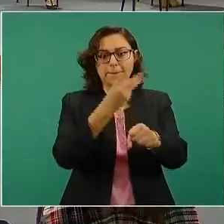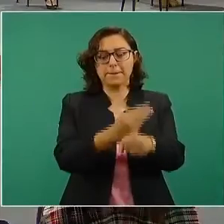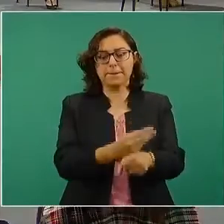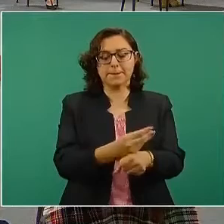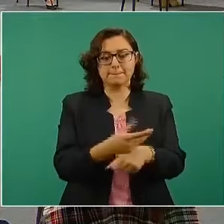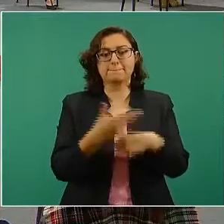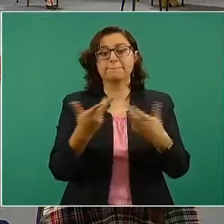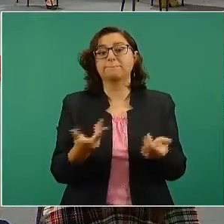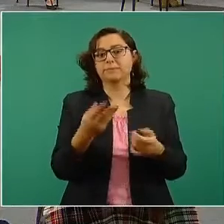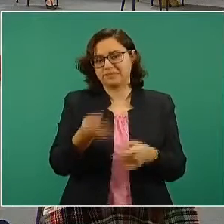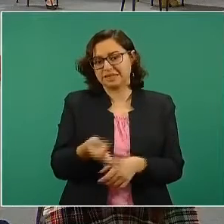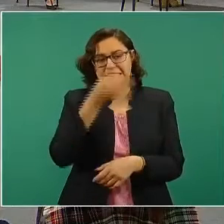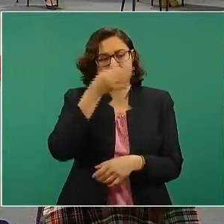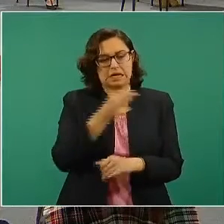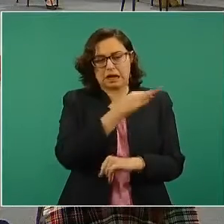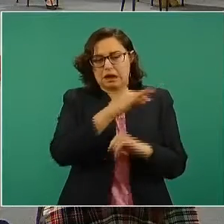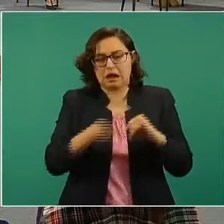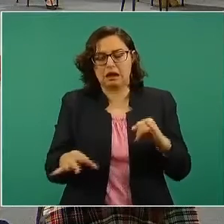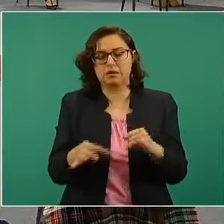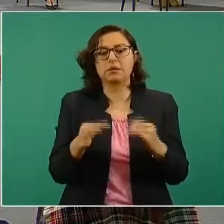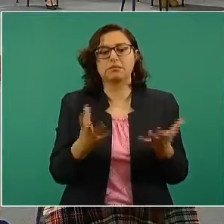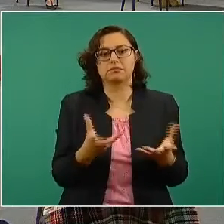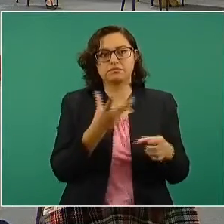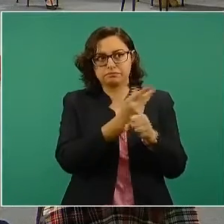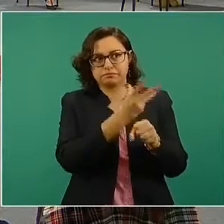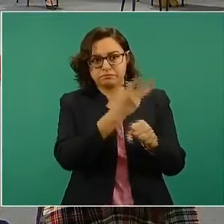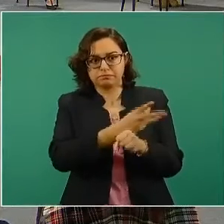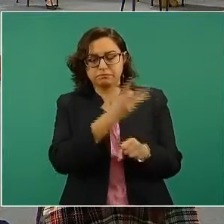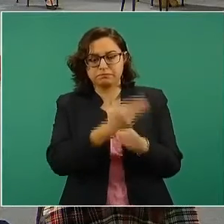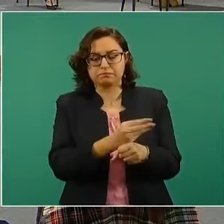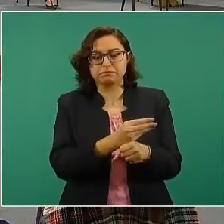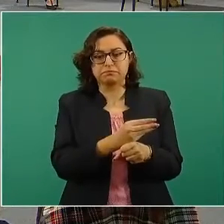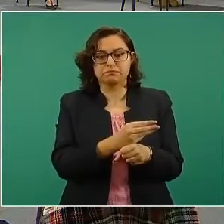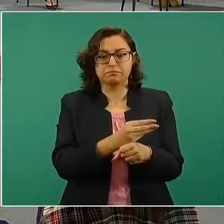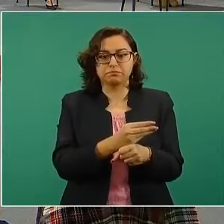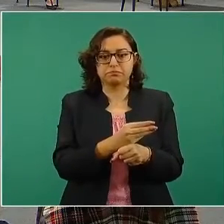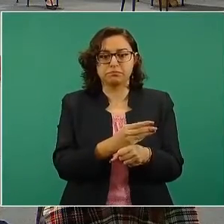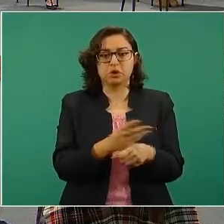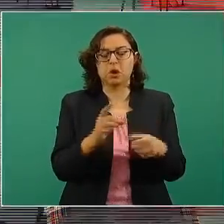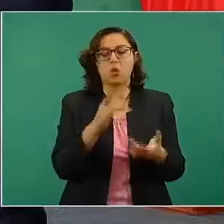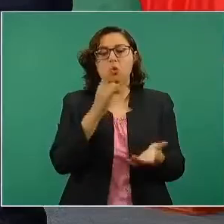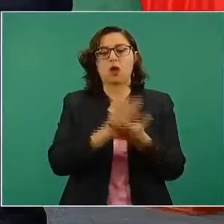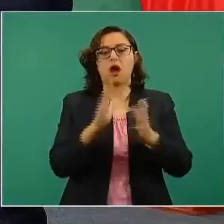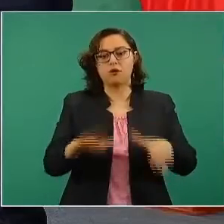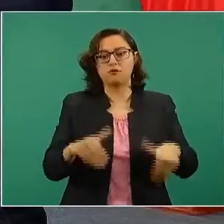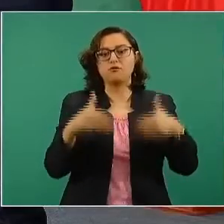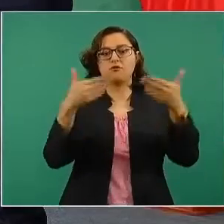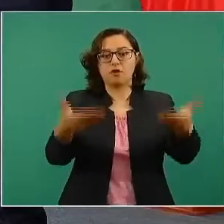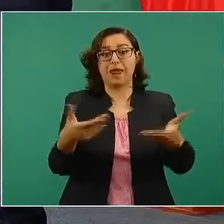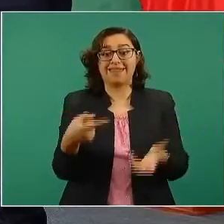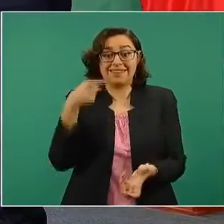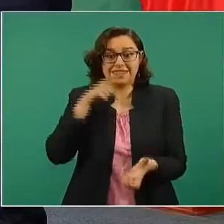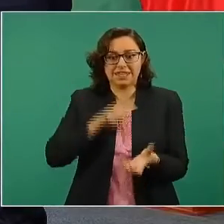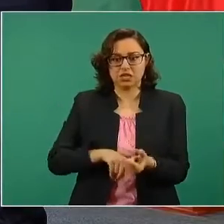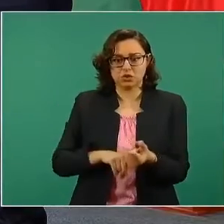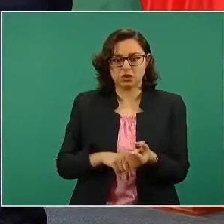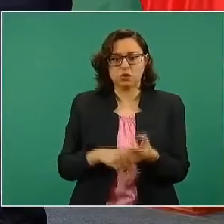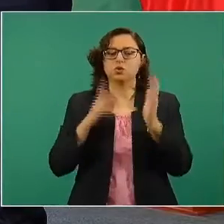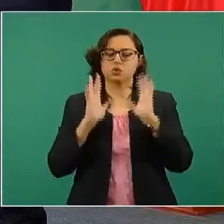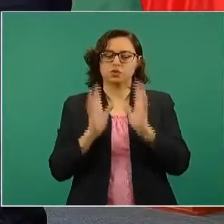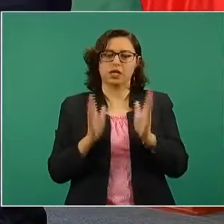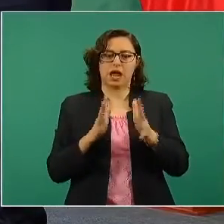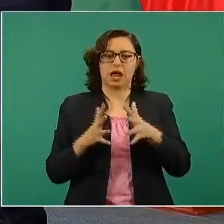final que estamos trabajando junto con el INAH, ya nada más es de la propia fachada, ya no tiene que ver con los daños